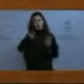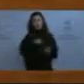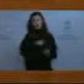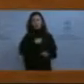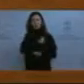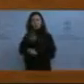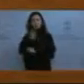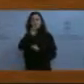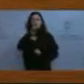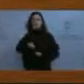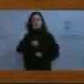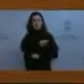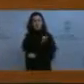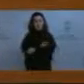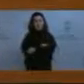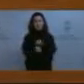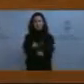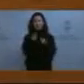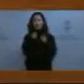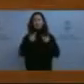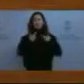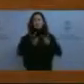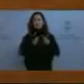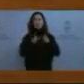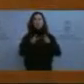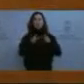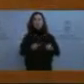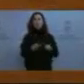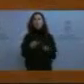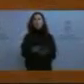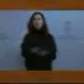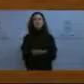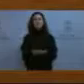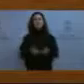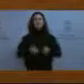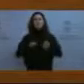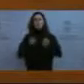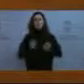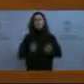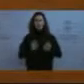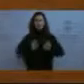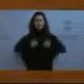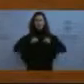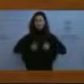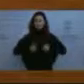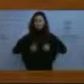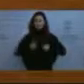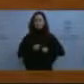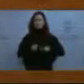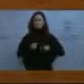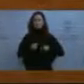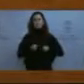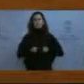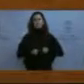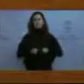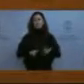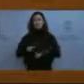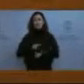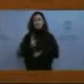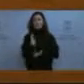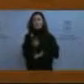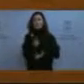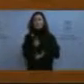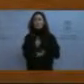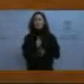deporte. Y no solamente esto, sino nos dice que es un sector que ha demostrado una resistencia excepcional en la crisis económica, sufriendo no solo menos mermas,